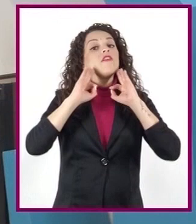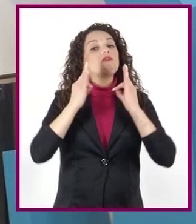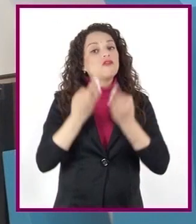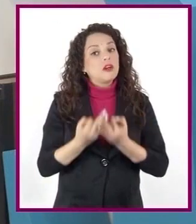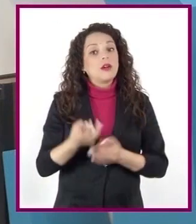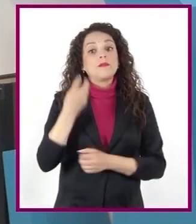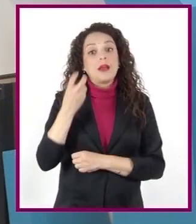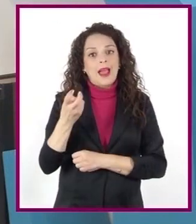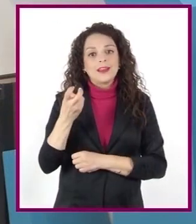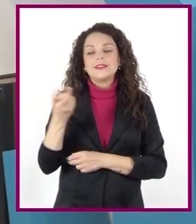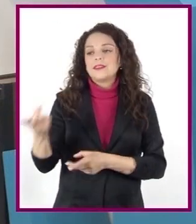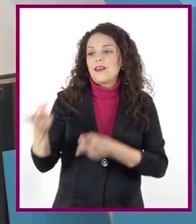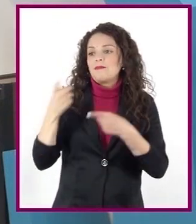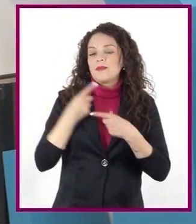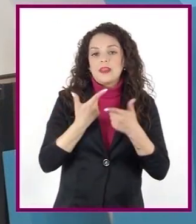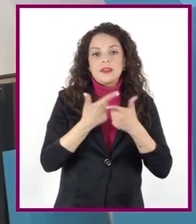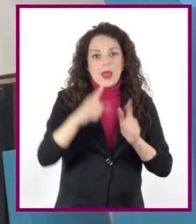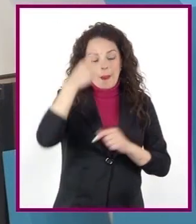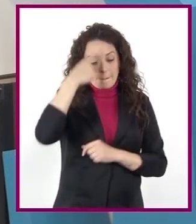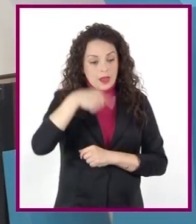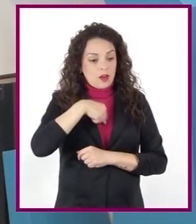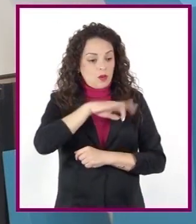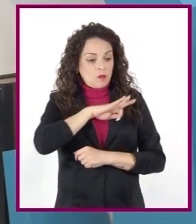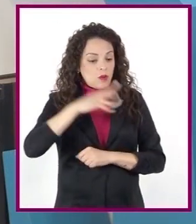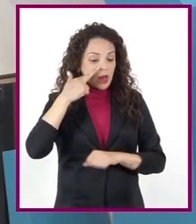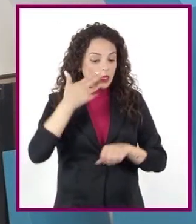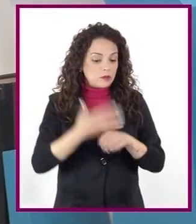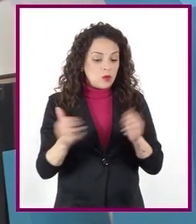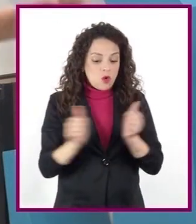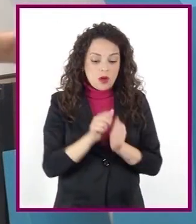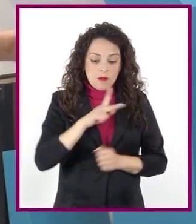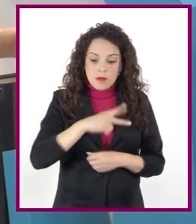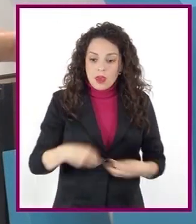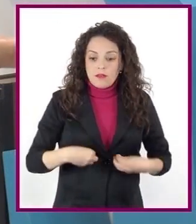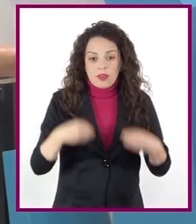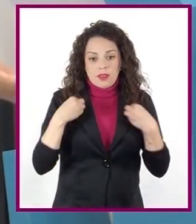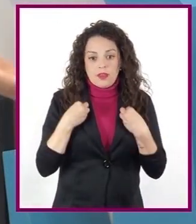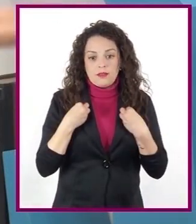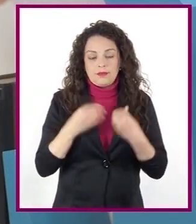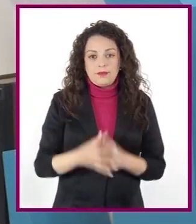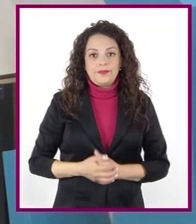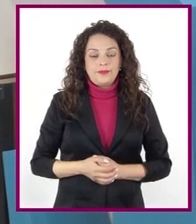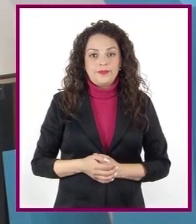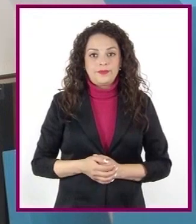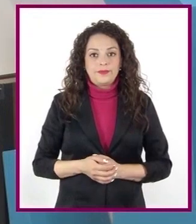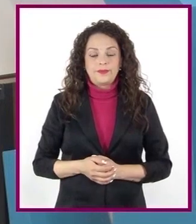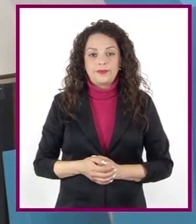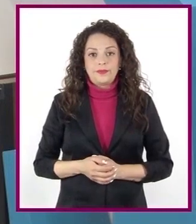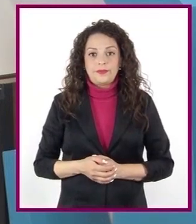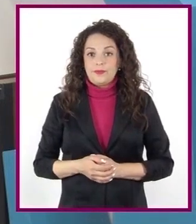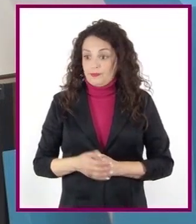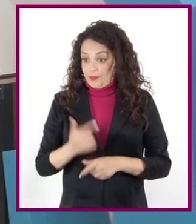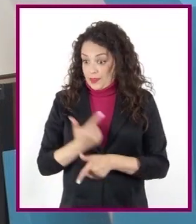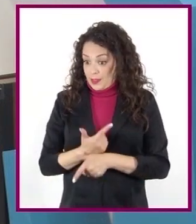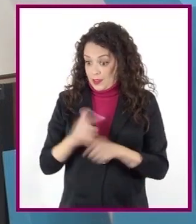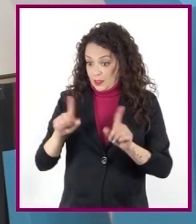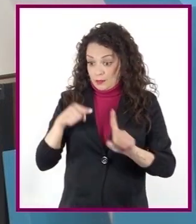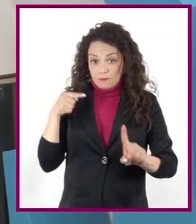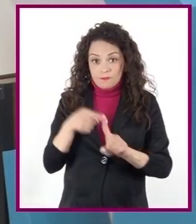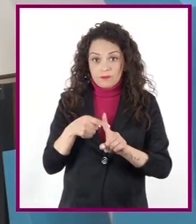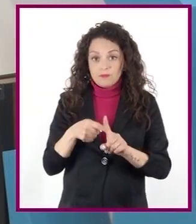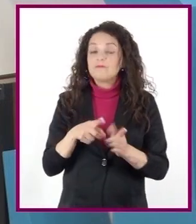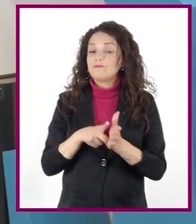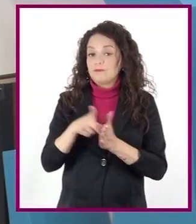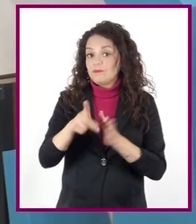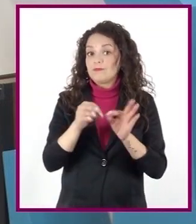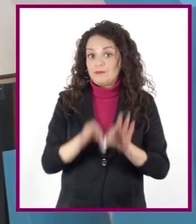libertad que necesitamos para ser responsables con nosotras y nosotros mismos. La libertad es un derecho